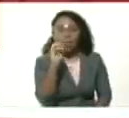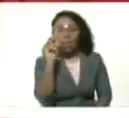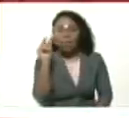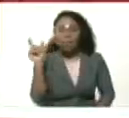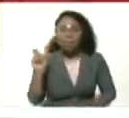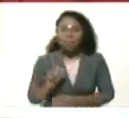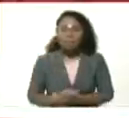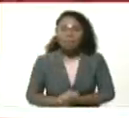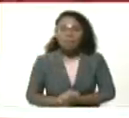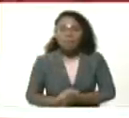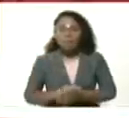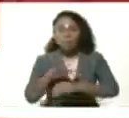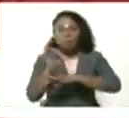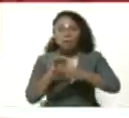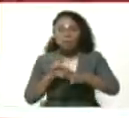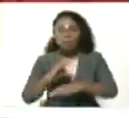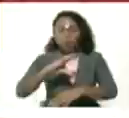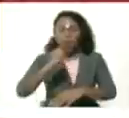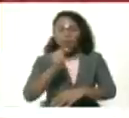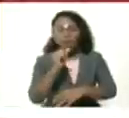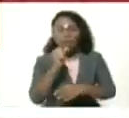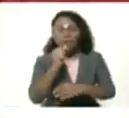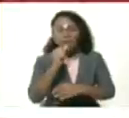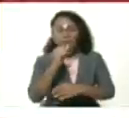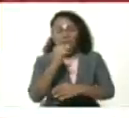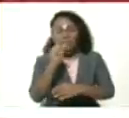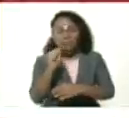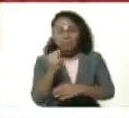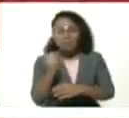Municipio Casacoima, Edgar Guzmán.